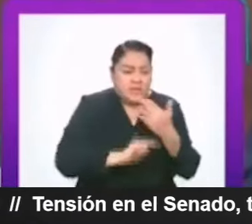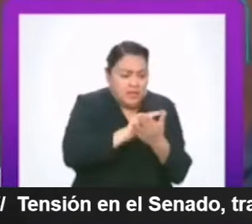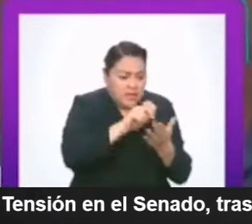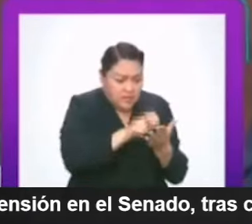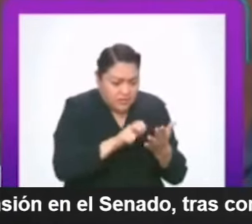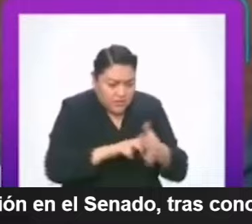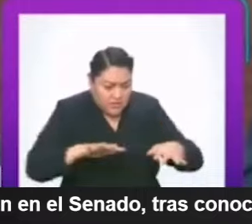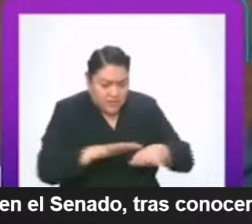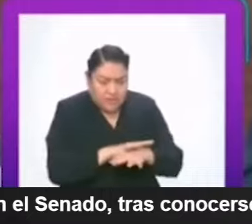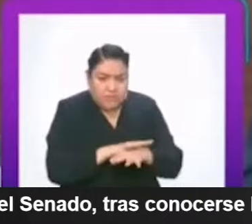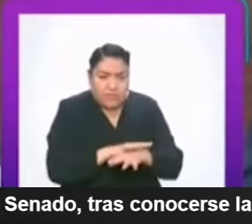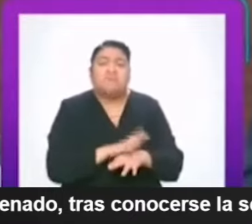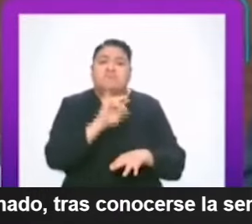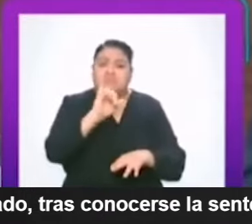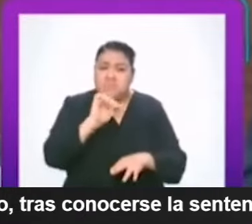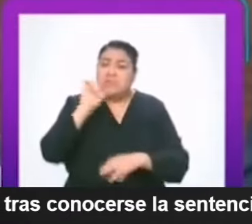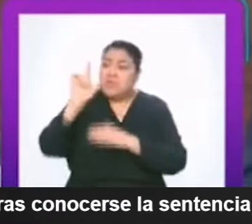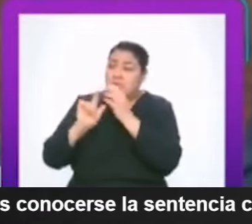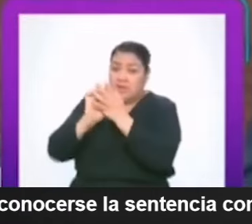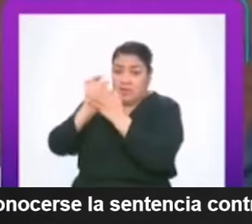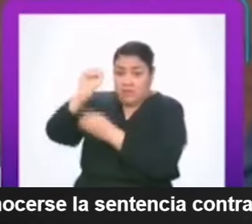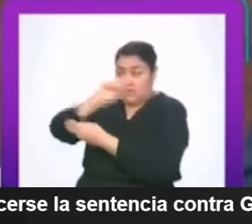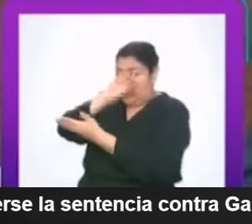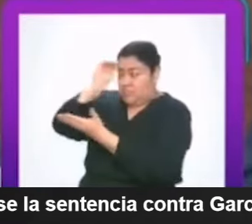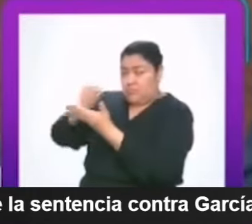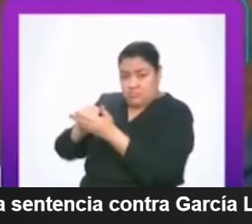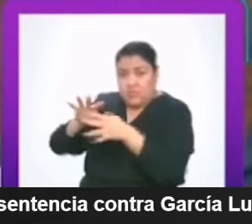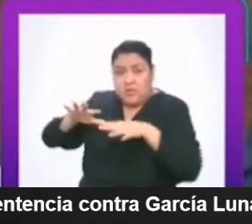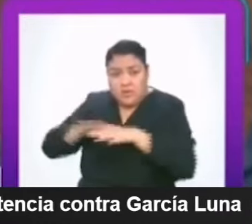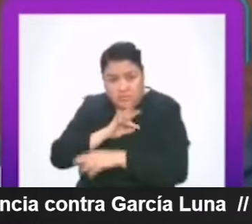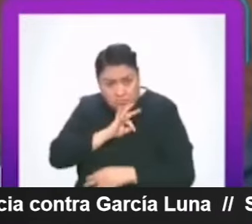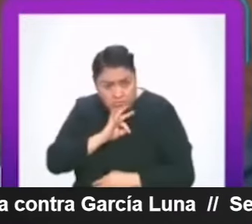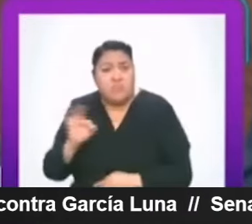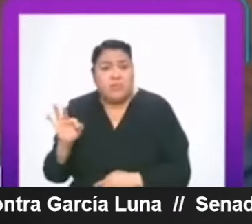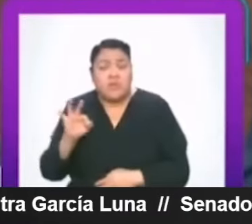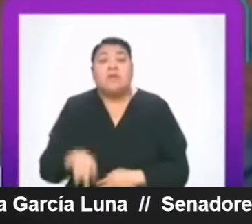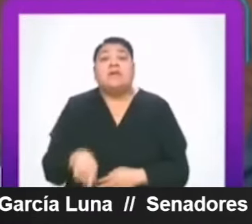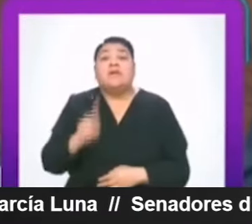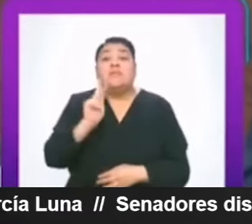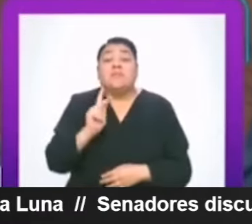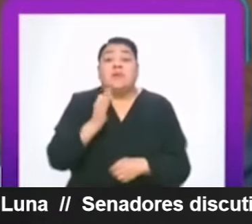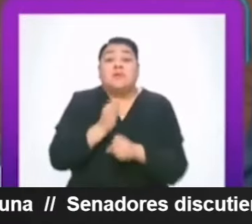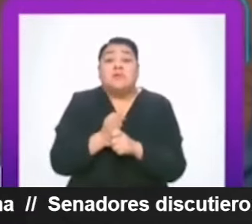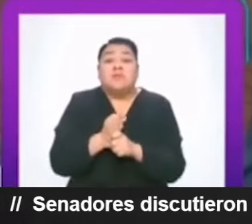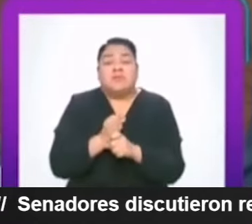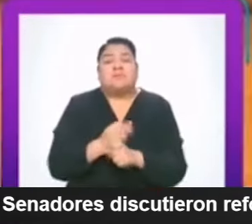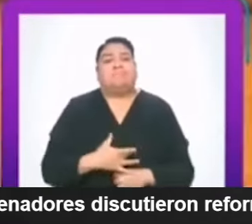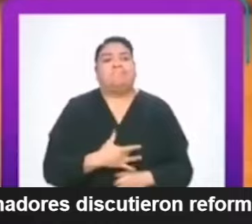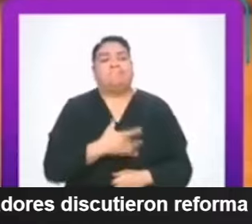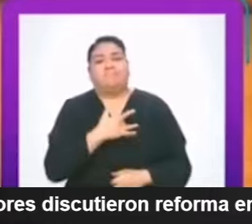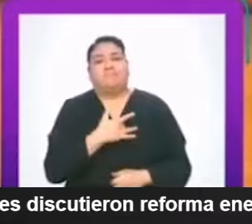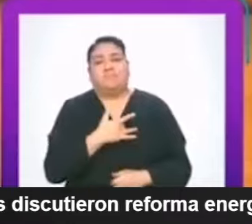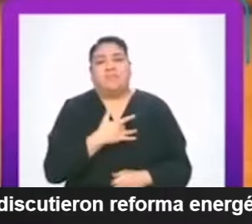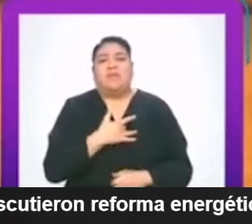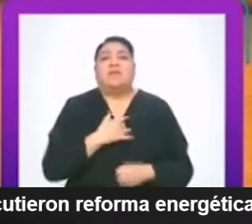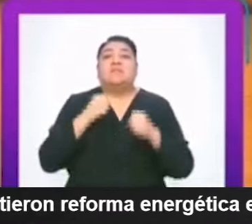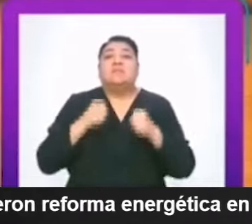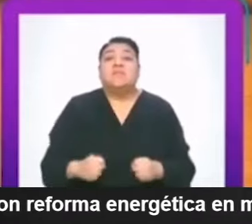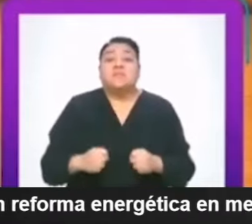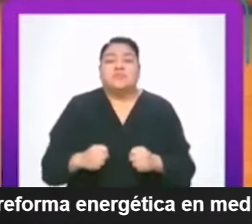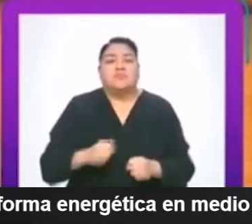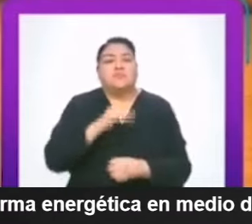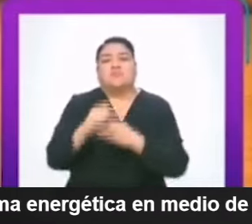la posibilidad de modificar el marco legal e institucional que nos rige y que en este caso hoy nos garantiza a